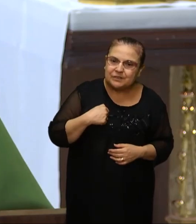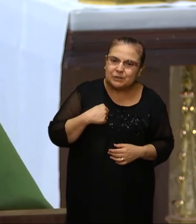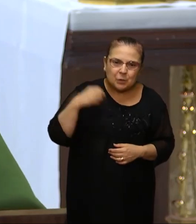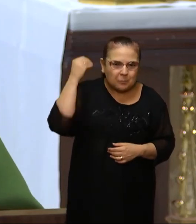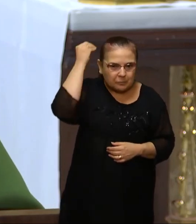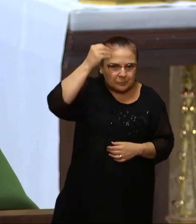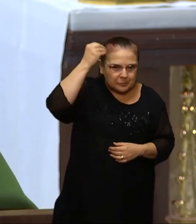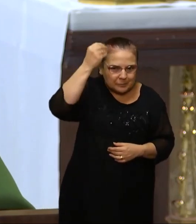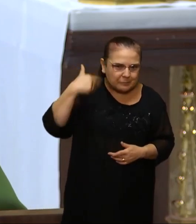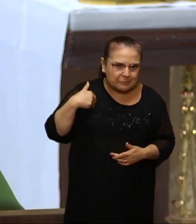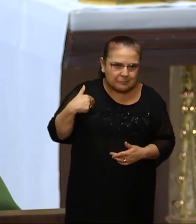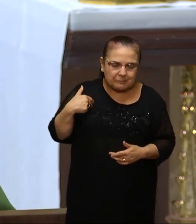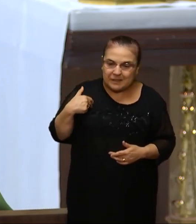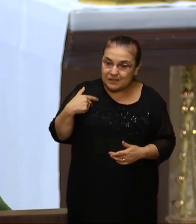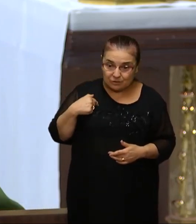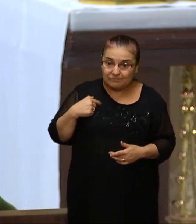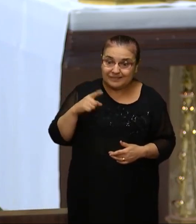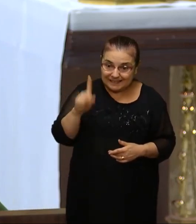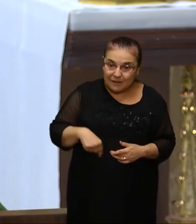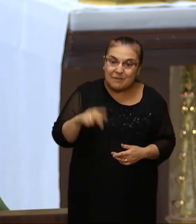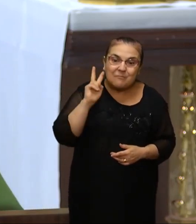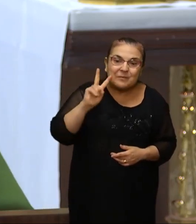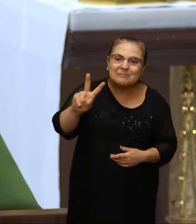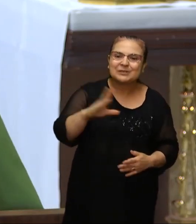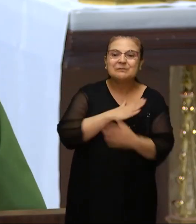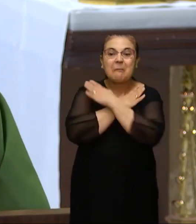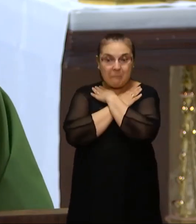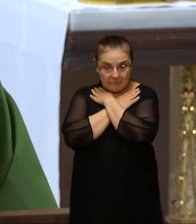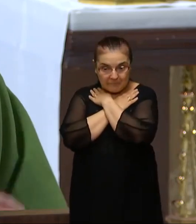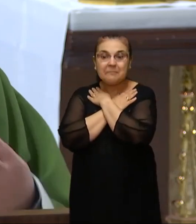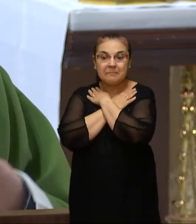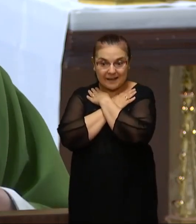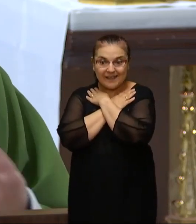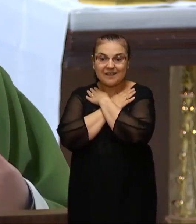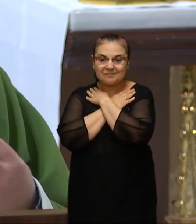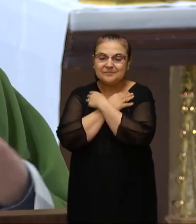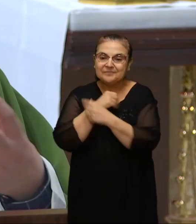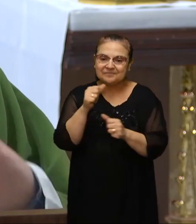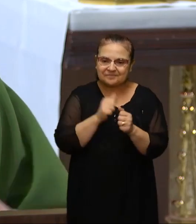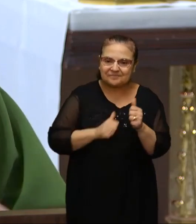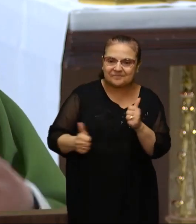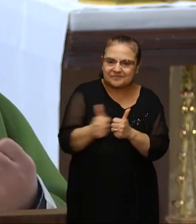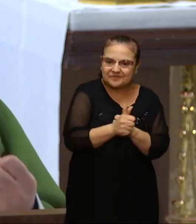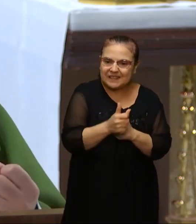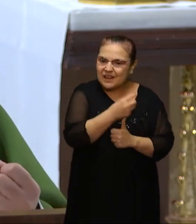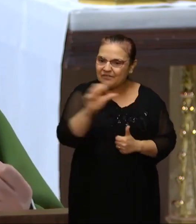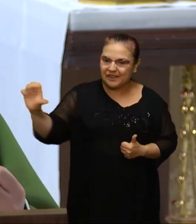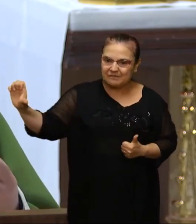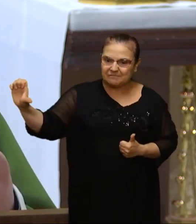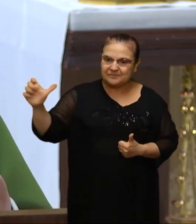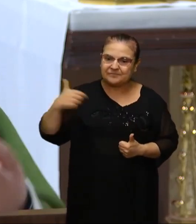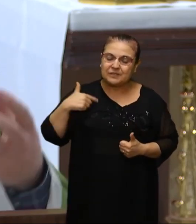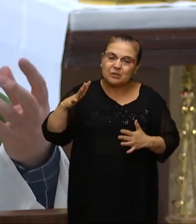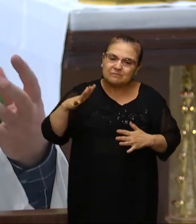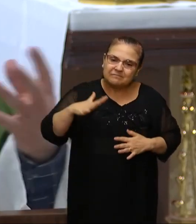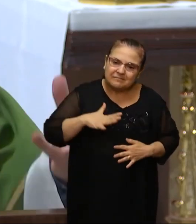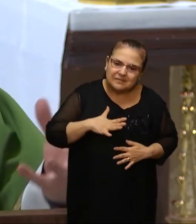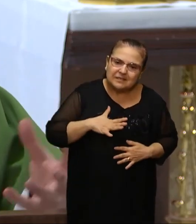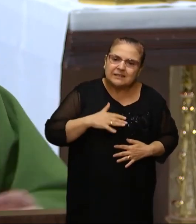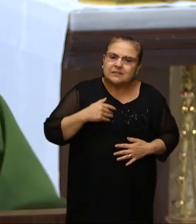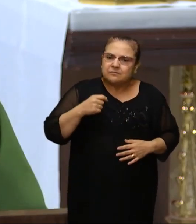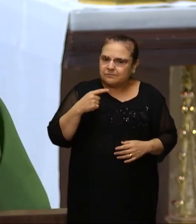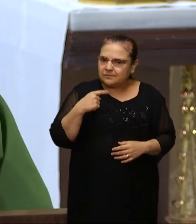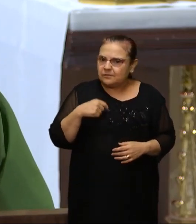humildad como vemos también en María y en tantos otros que nos han precedido en la fe como inferior a los demás es decir